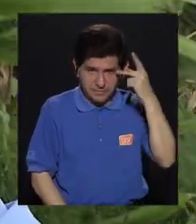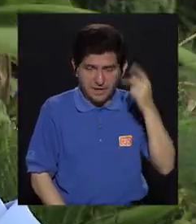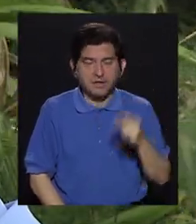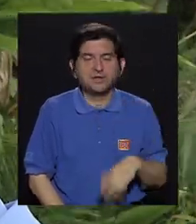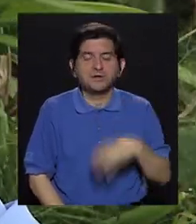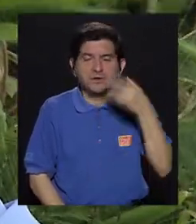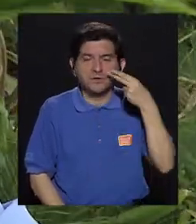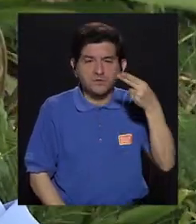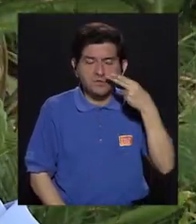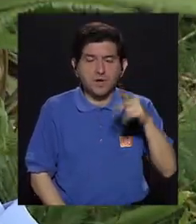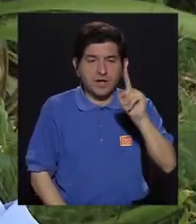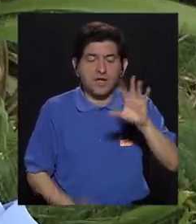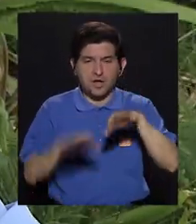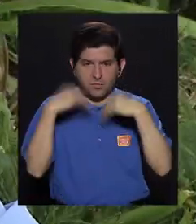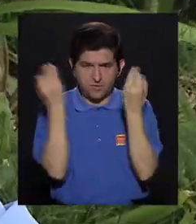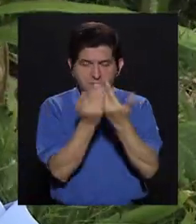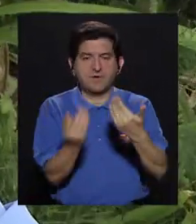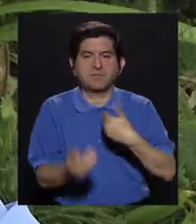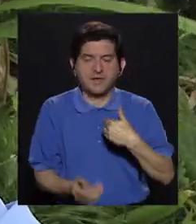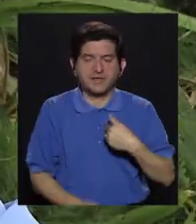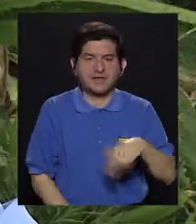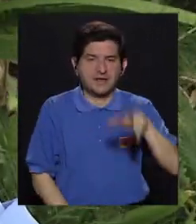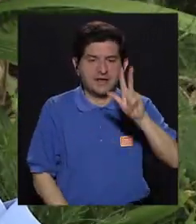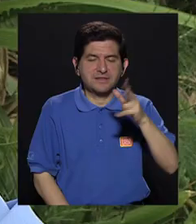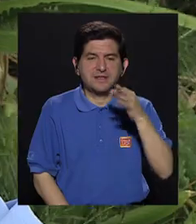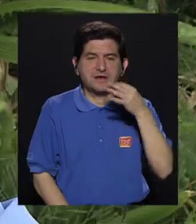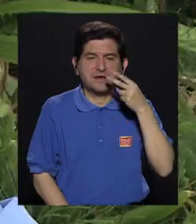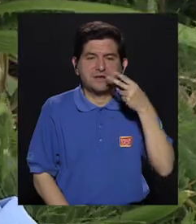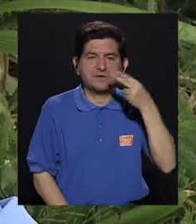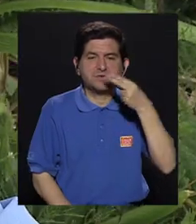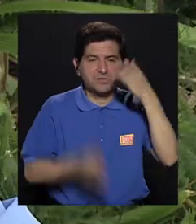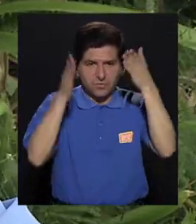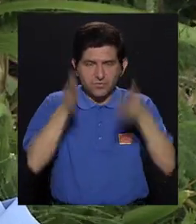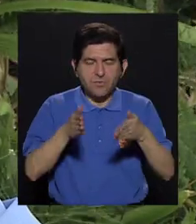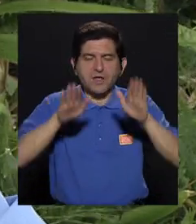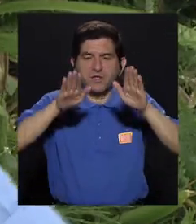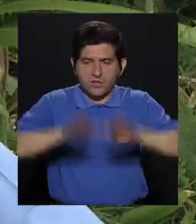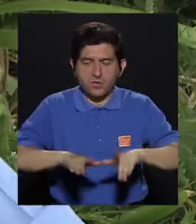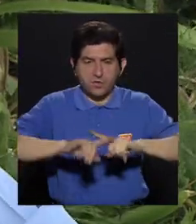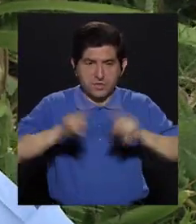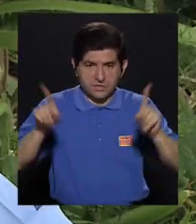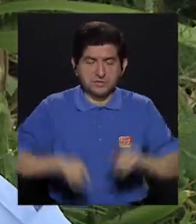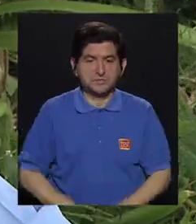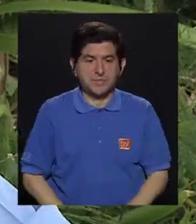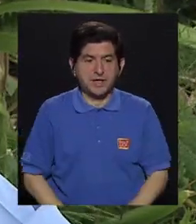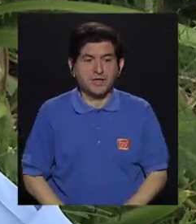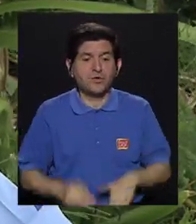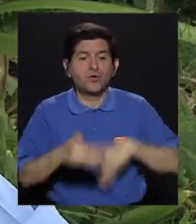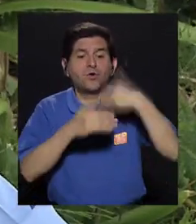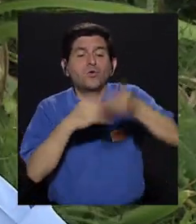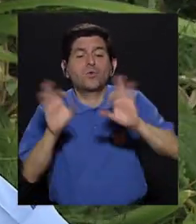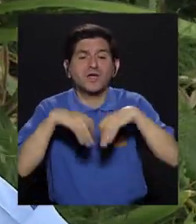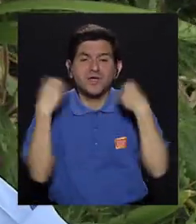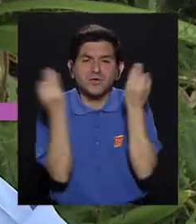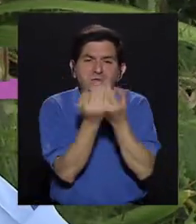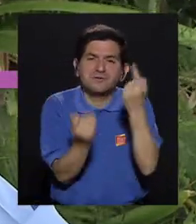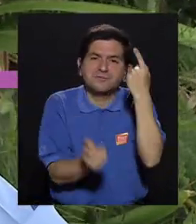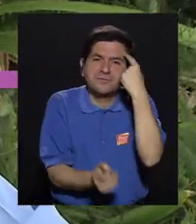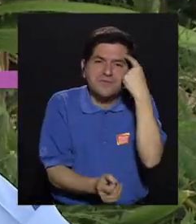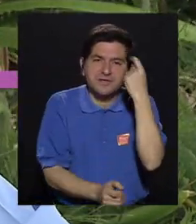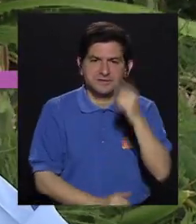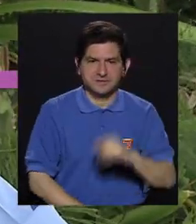podríamos estar hablando que por cada familia vamos a tener en promedio 3 fumadores pasivos. Pero más allá del núcleo familiar,